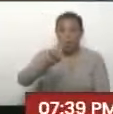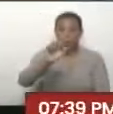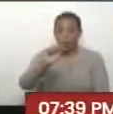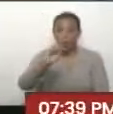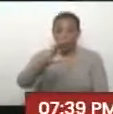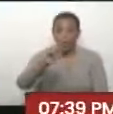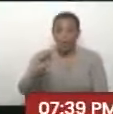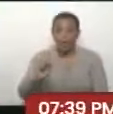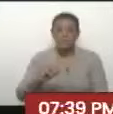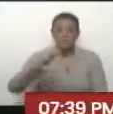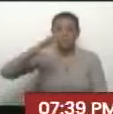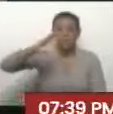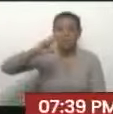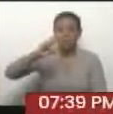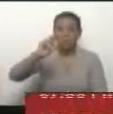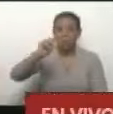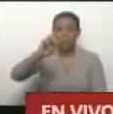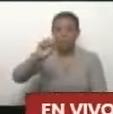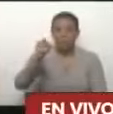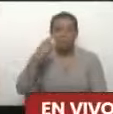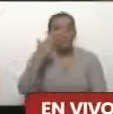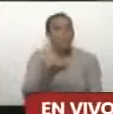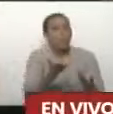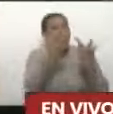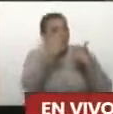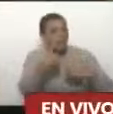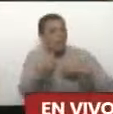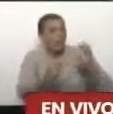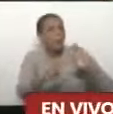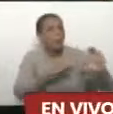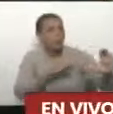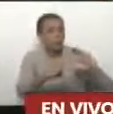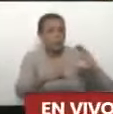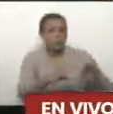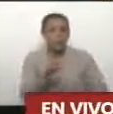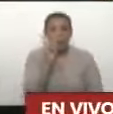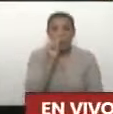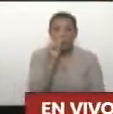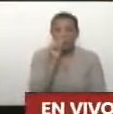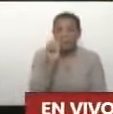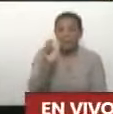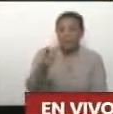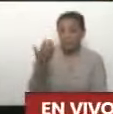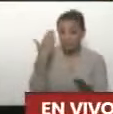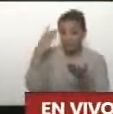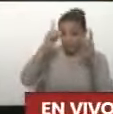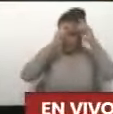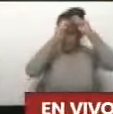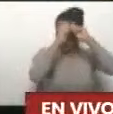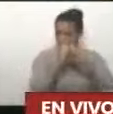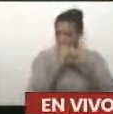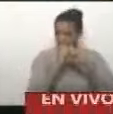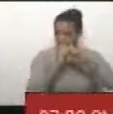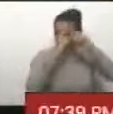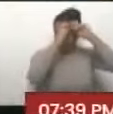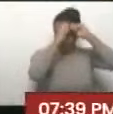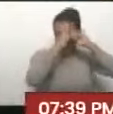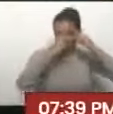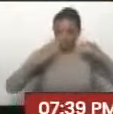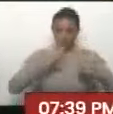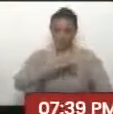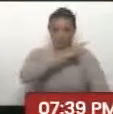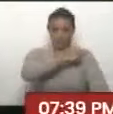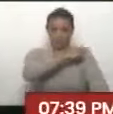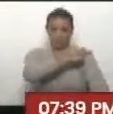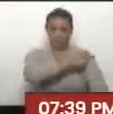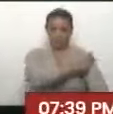hacerlo conversados Ernesto Ajá presidente por favor Le pido a hermando carías que se levante mire la indumentaria que trae Armando carías y